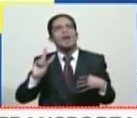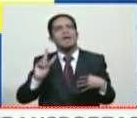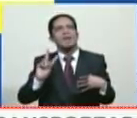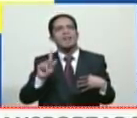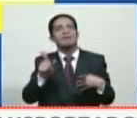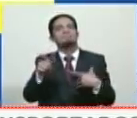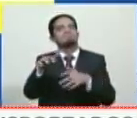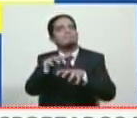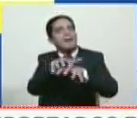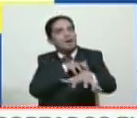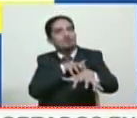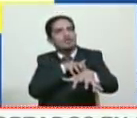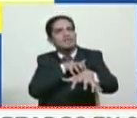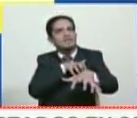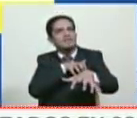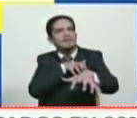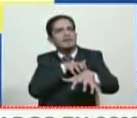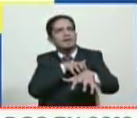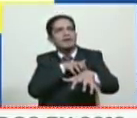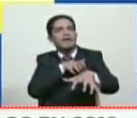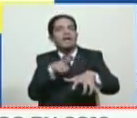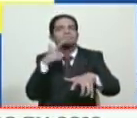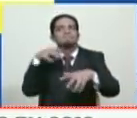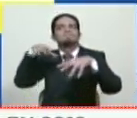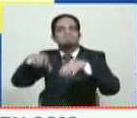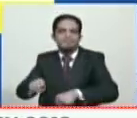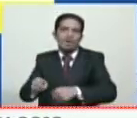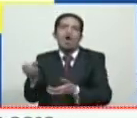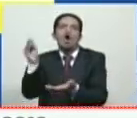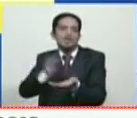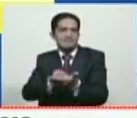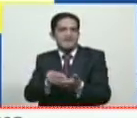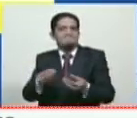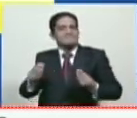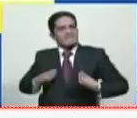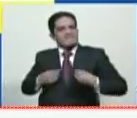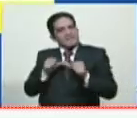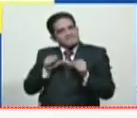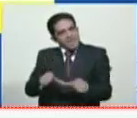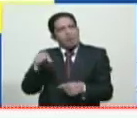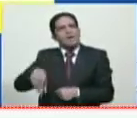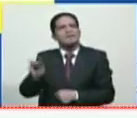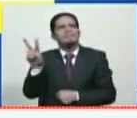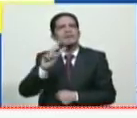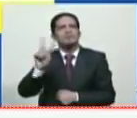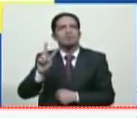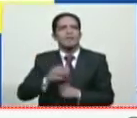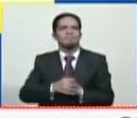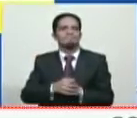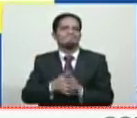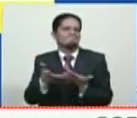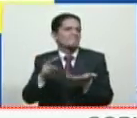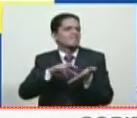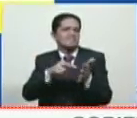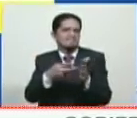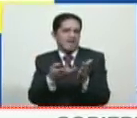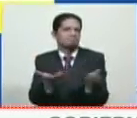mayoría a restablecerse de manera definitiva en nuestro país. Una forma de vuelta a la patria, en este